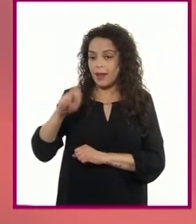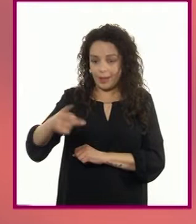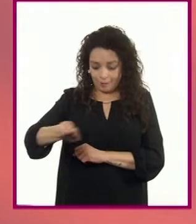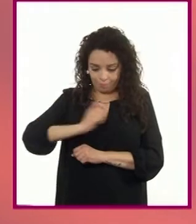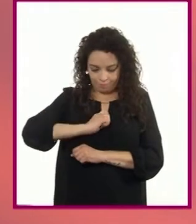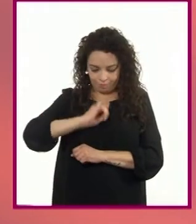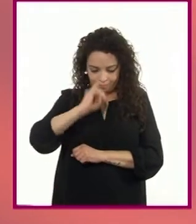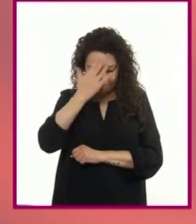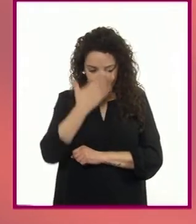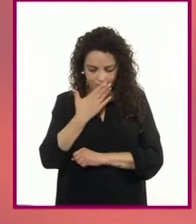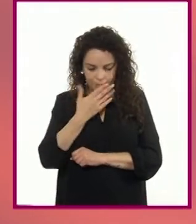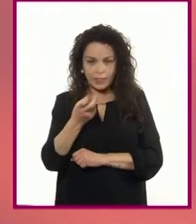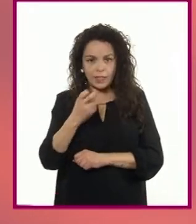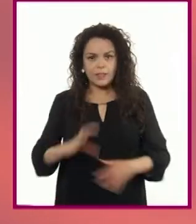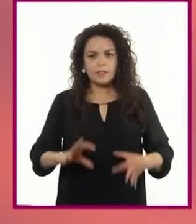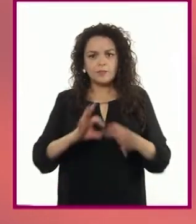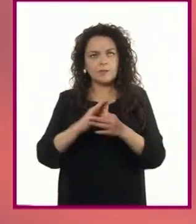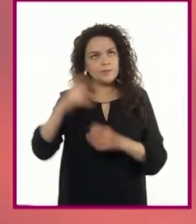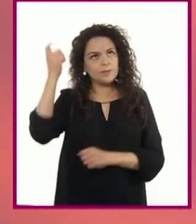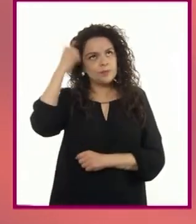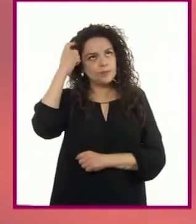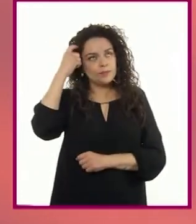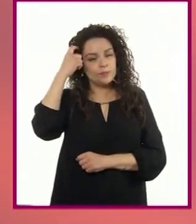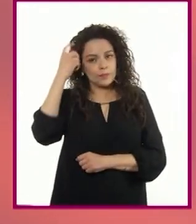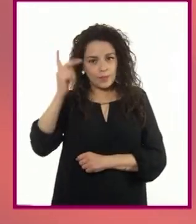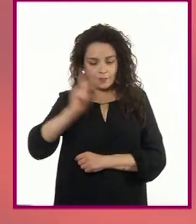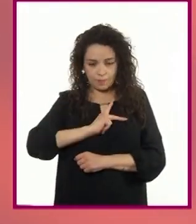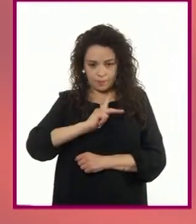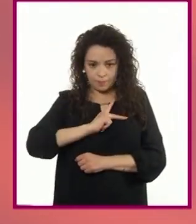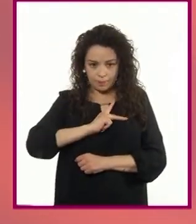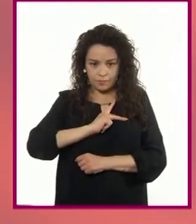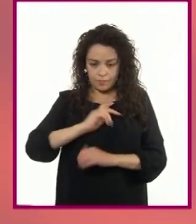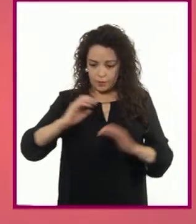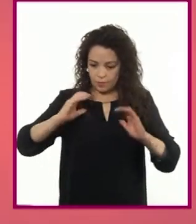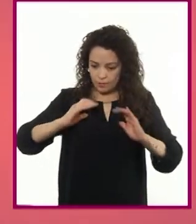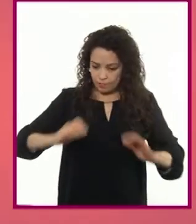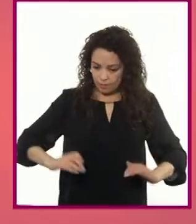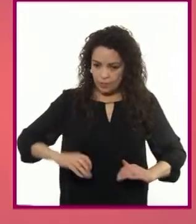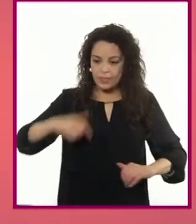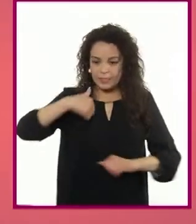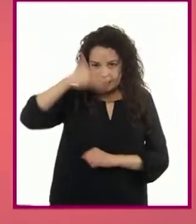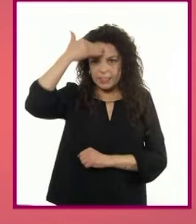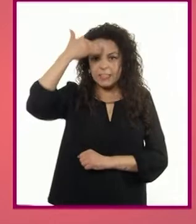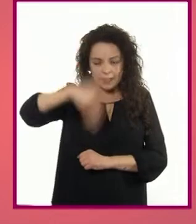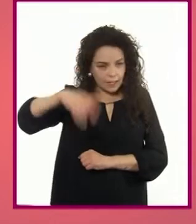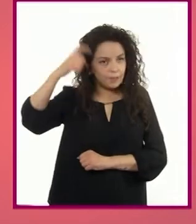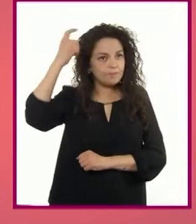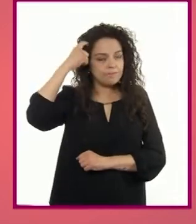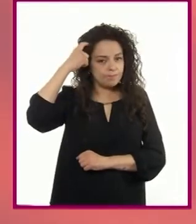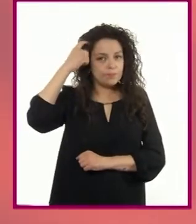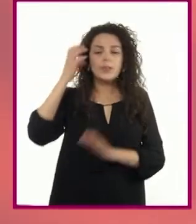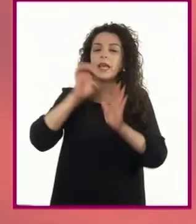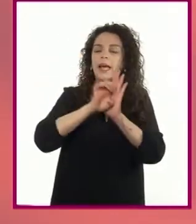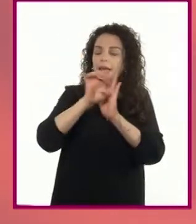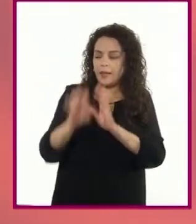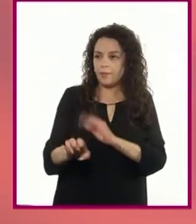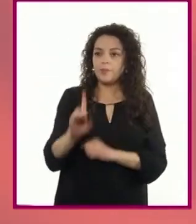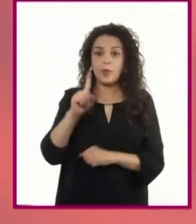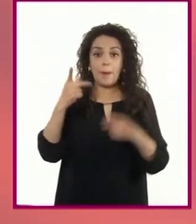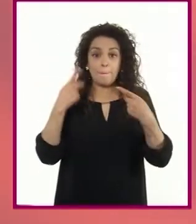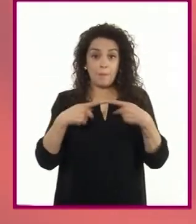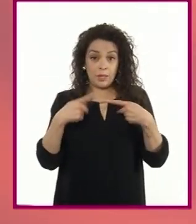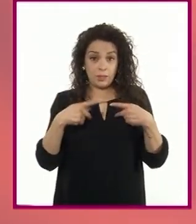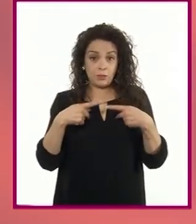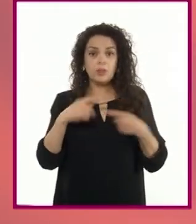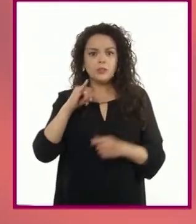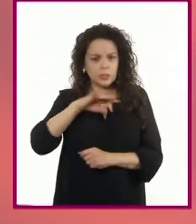la autoconciencia, el autoconocimiento y la corporeidad. Por ejemplo, hay quienes no saben que su cuerpo es capaz de